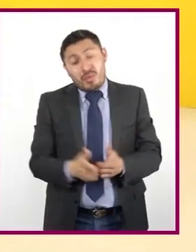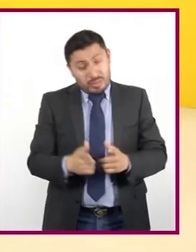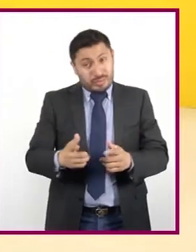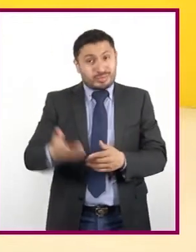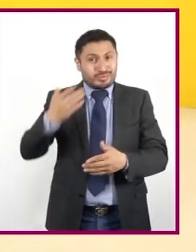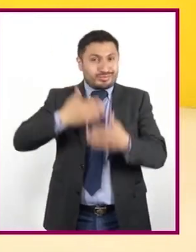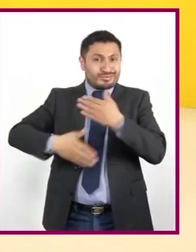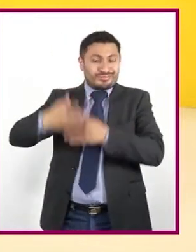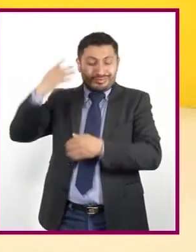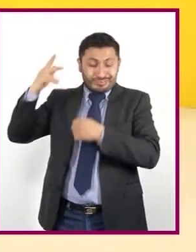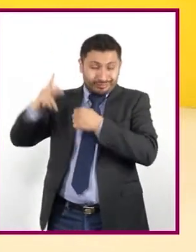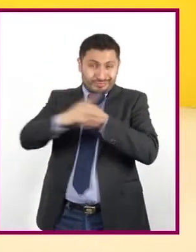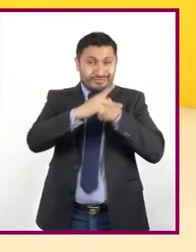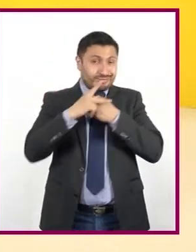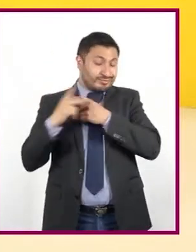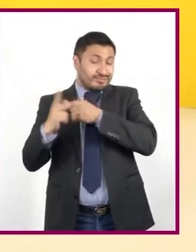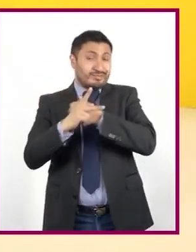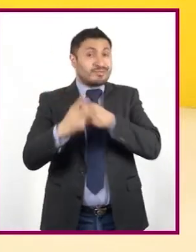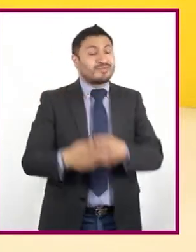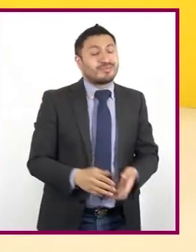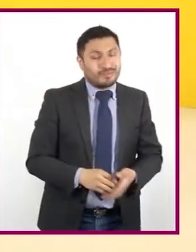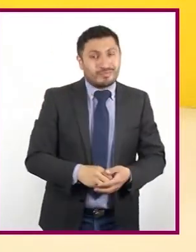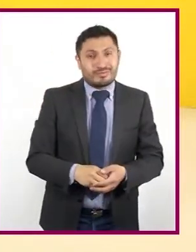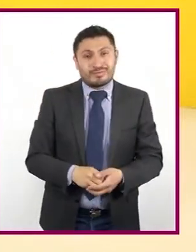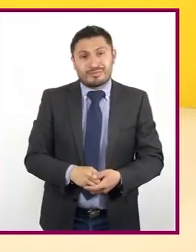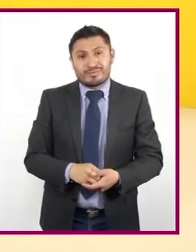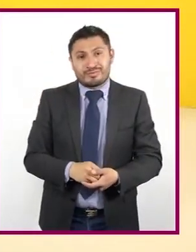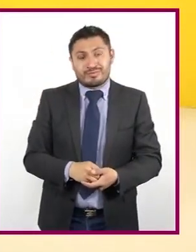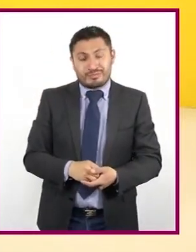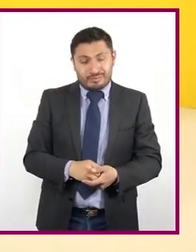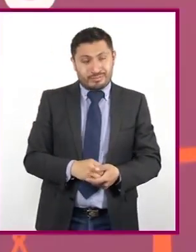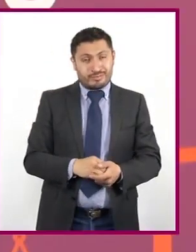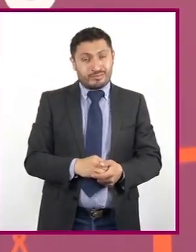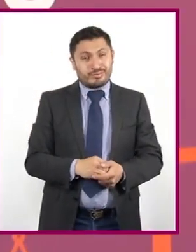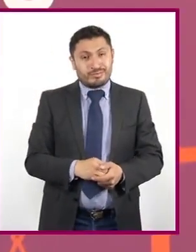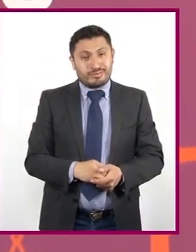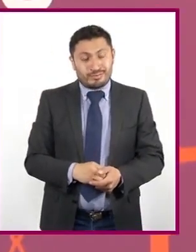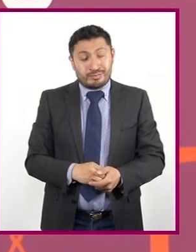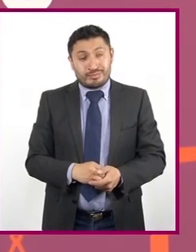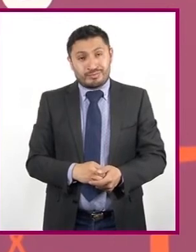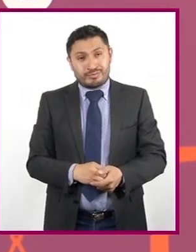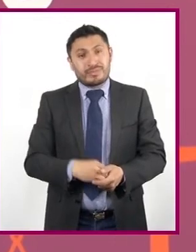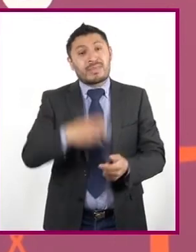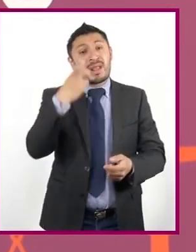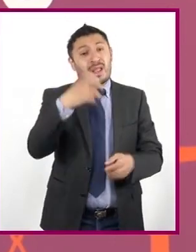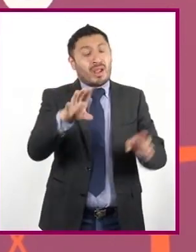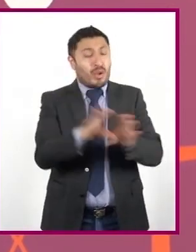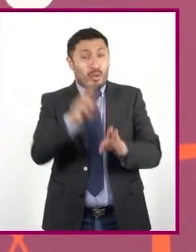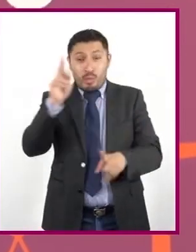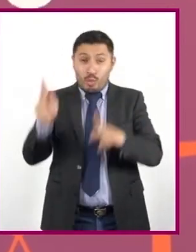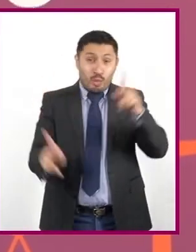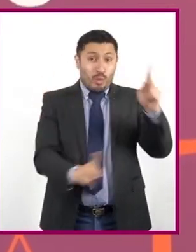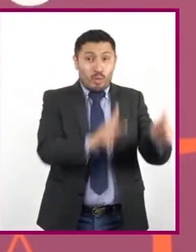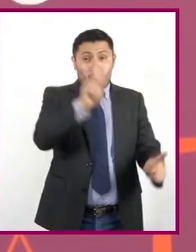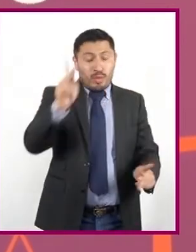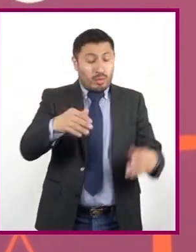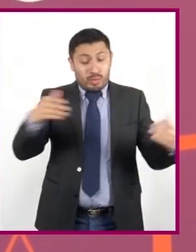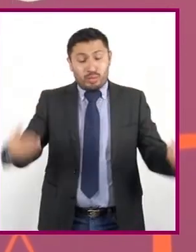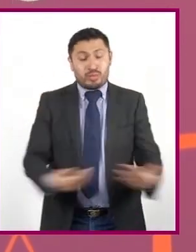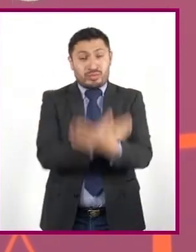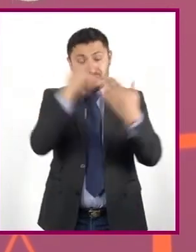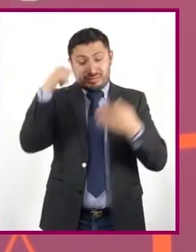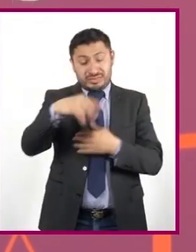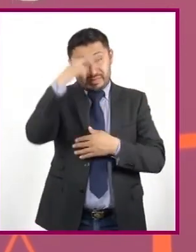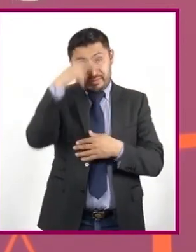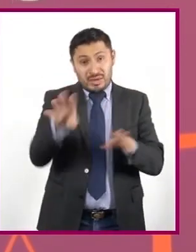territorios de los países desde antes que se conformaran las naciones modernas. Es el caso de los pueblos originarios en México, como